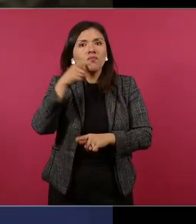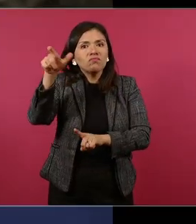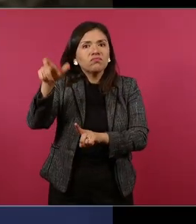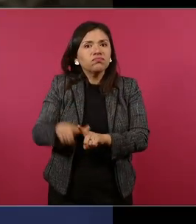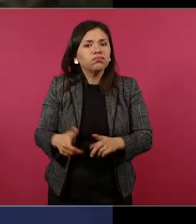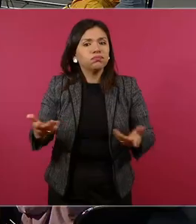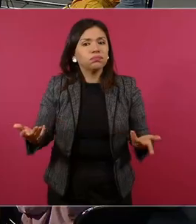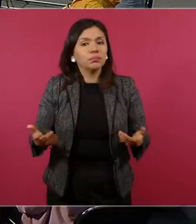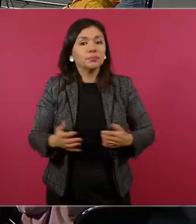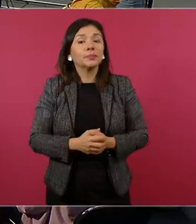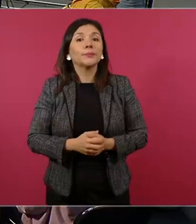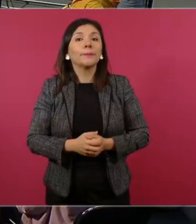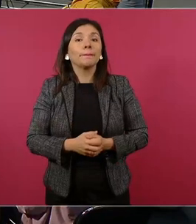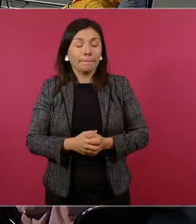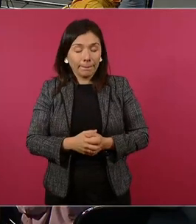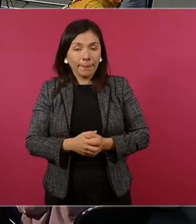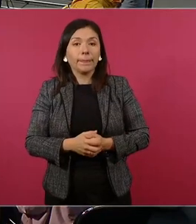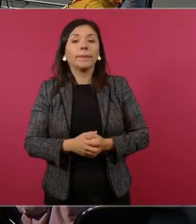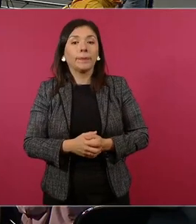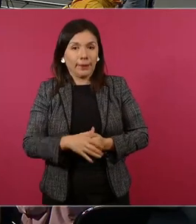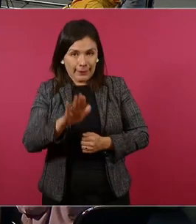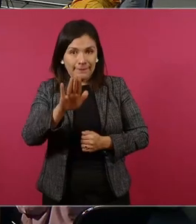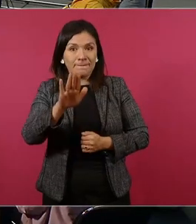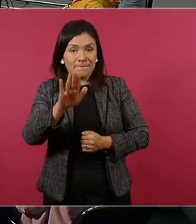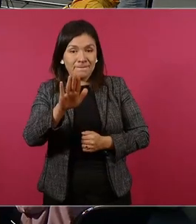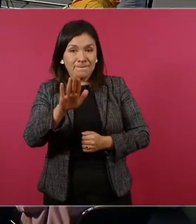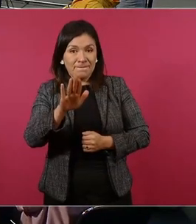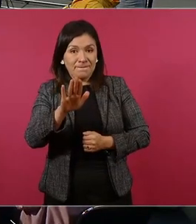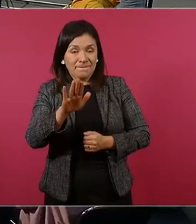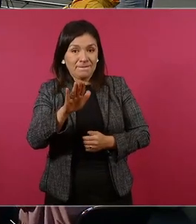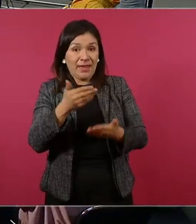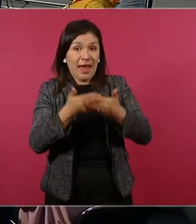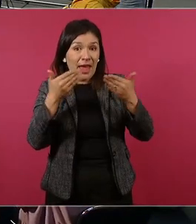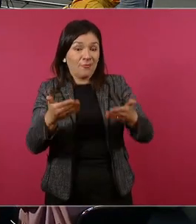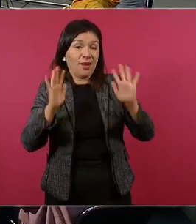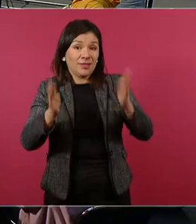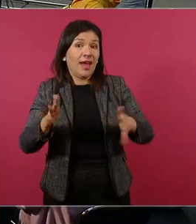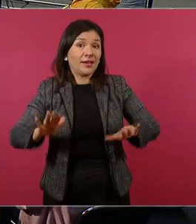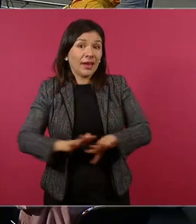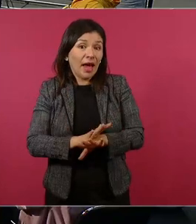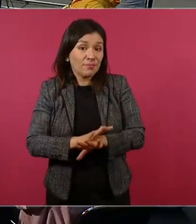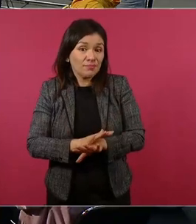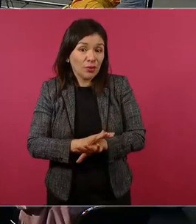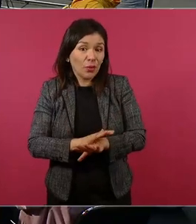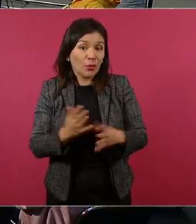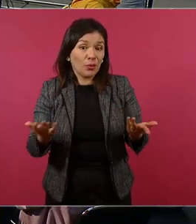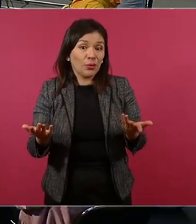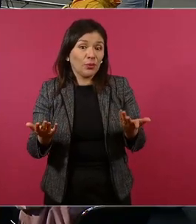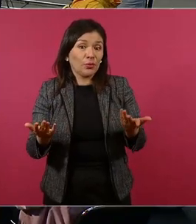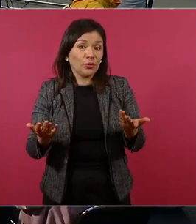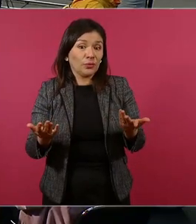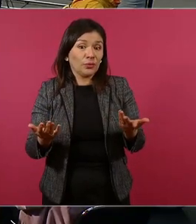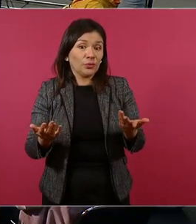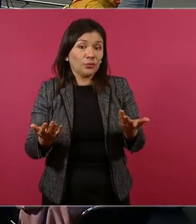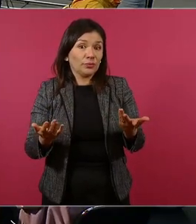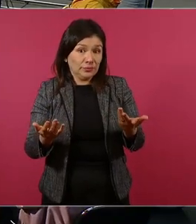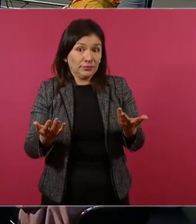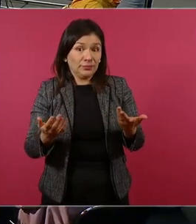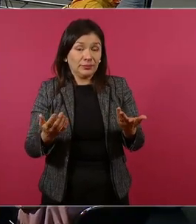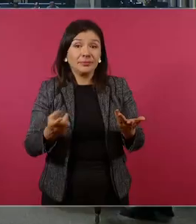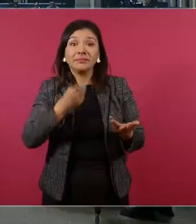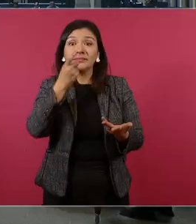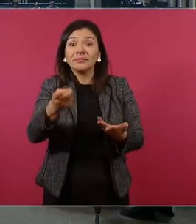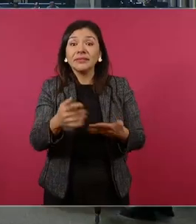hombre Sí si ella Habló de pero ya cambió no no no eso fue antes tiene el pelo corto ya no lo ti Así ha 15